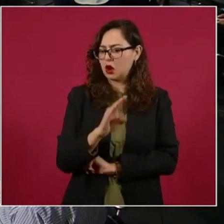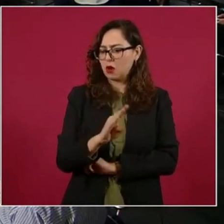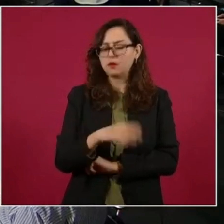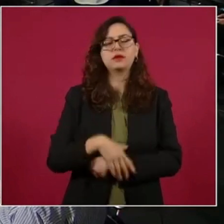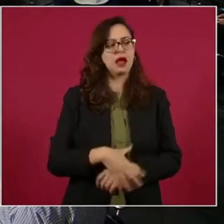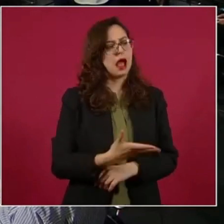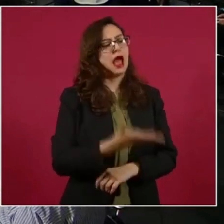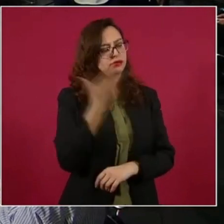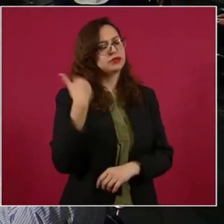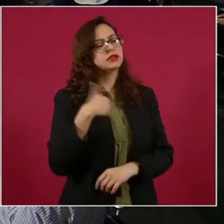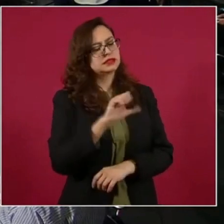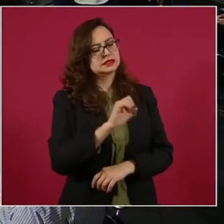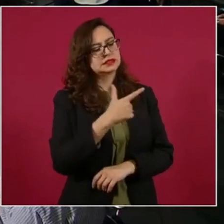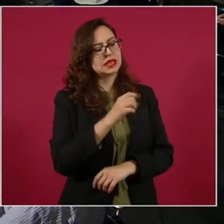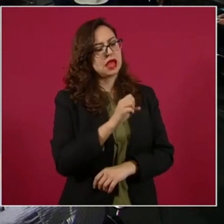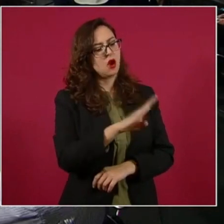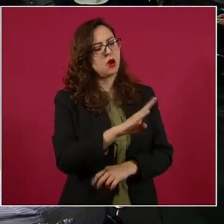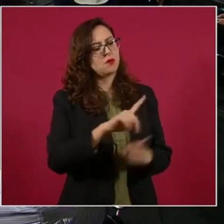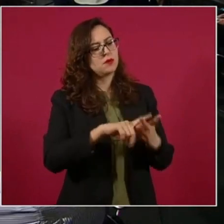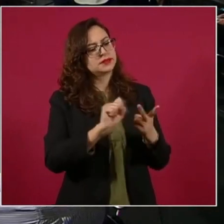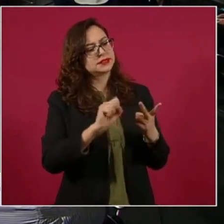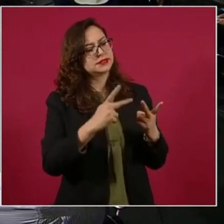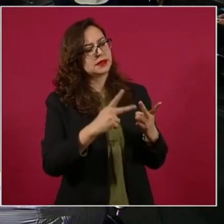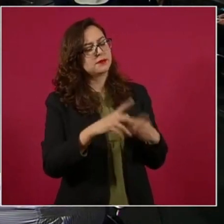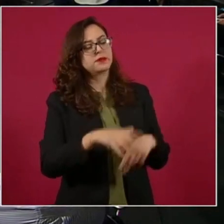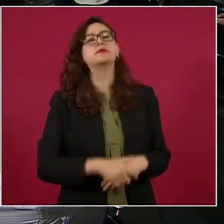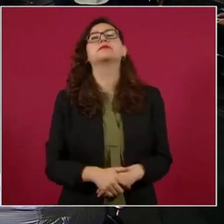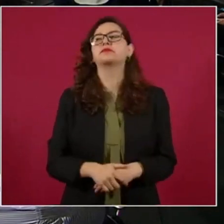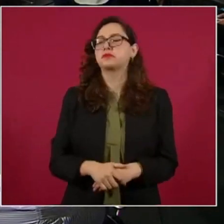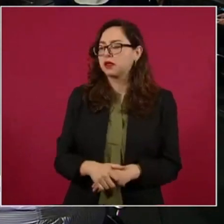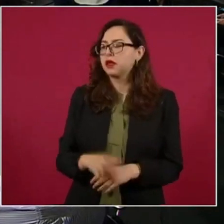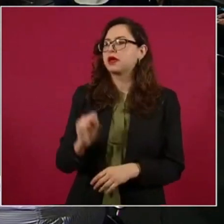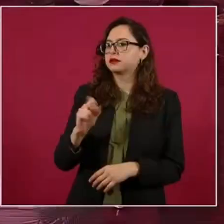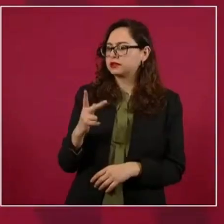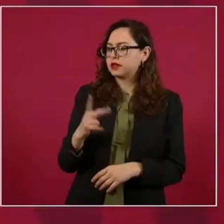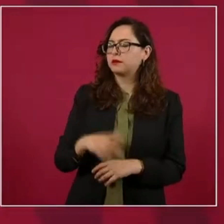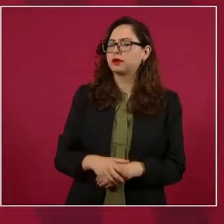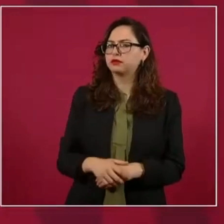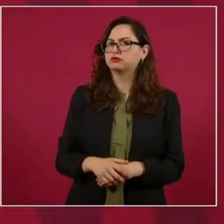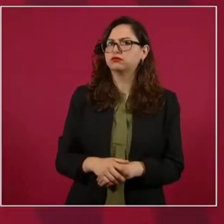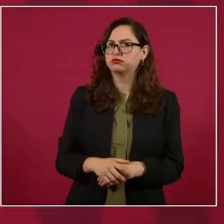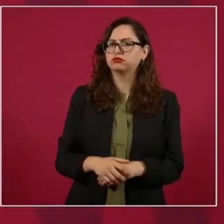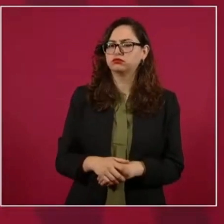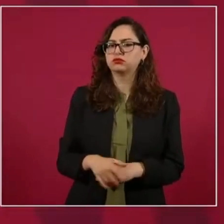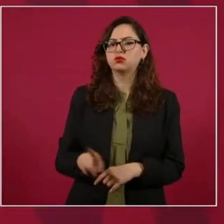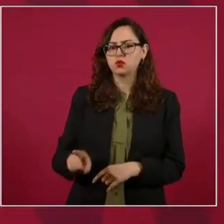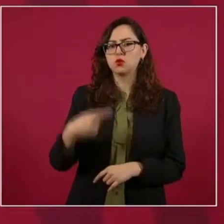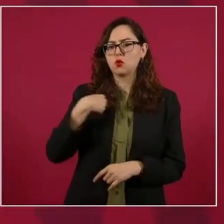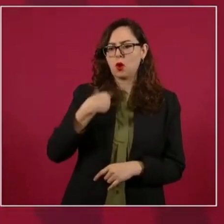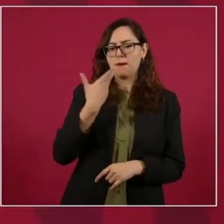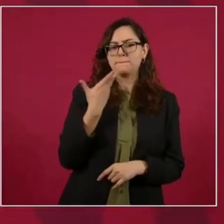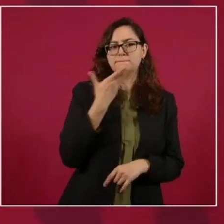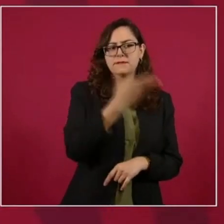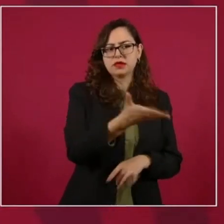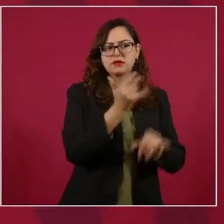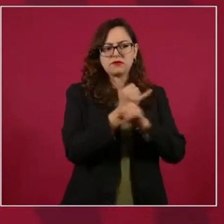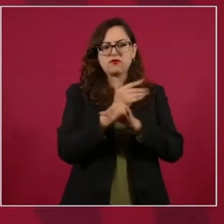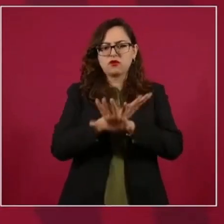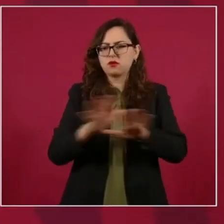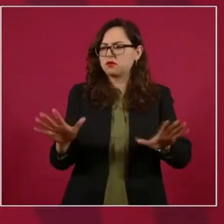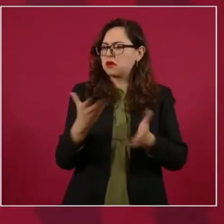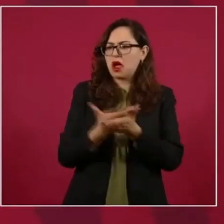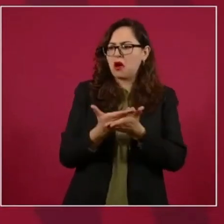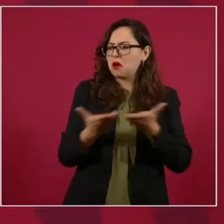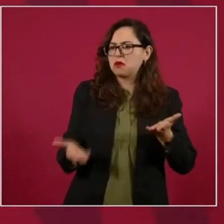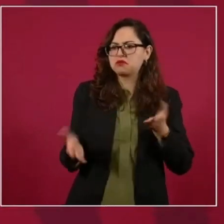y la SEP. La SEP. Ajá. Sí, vamos a pedir un informe